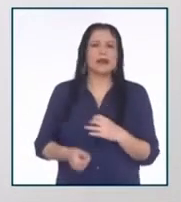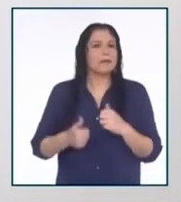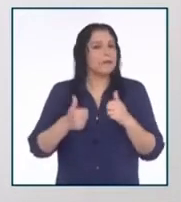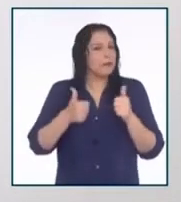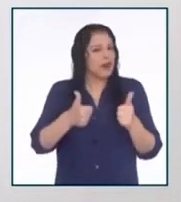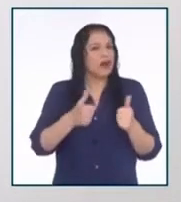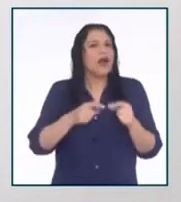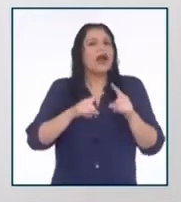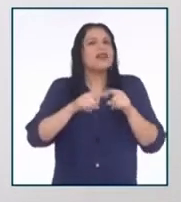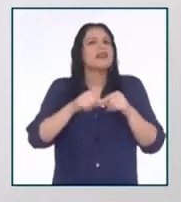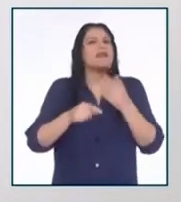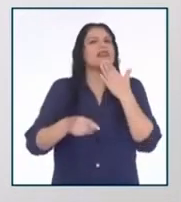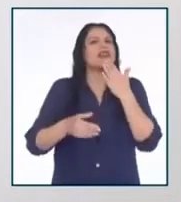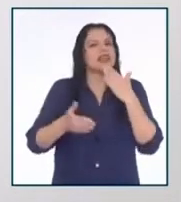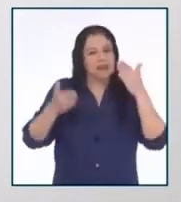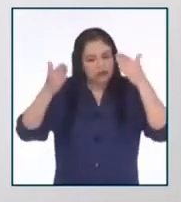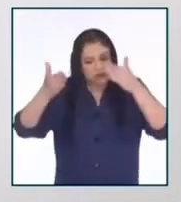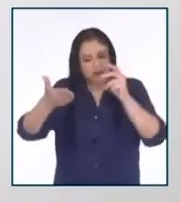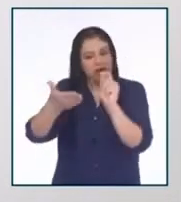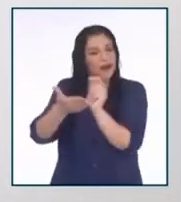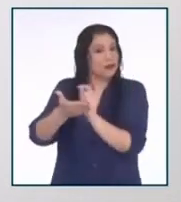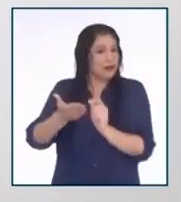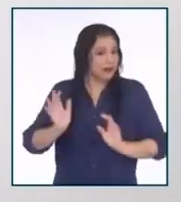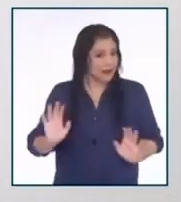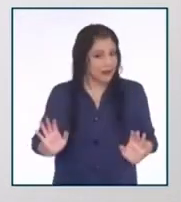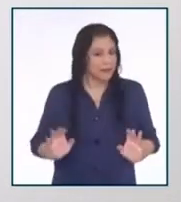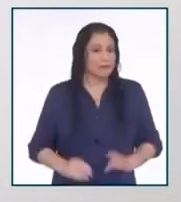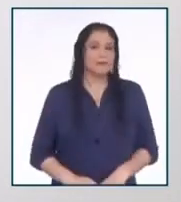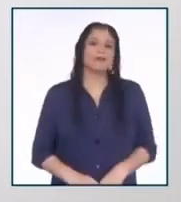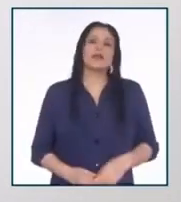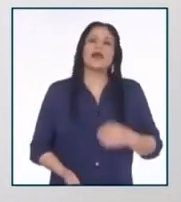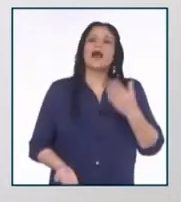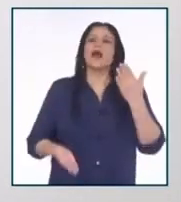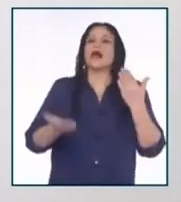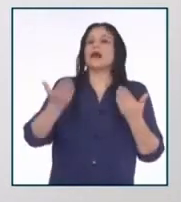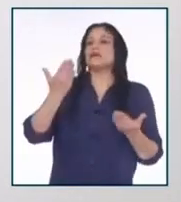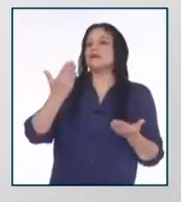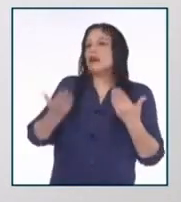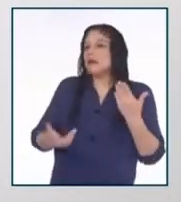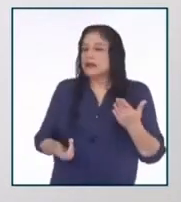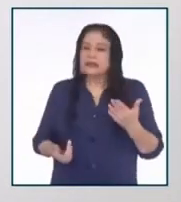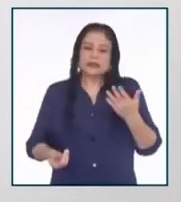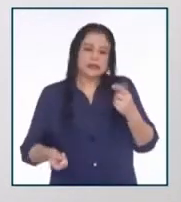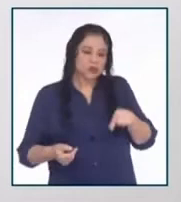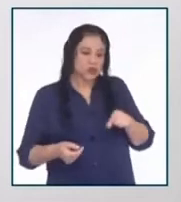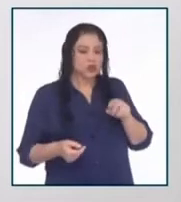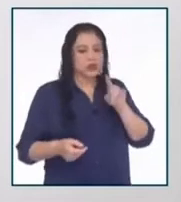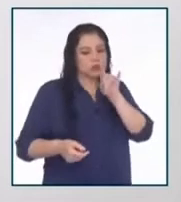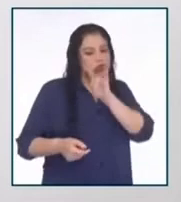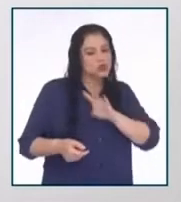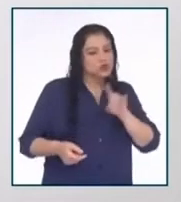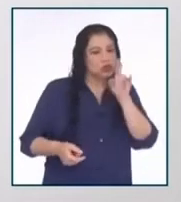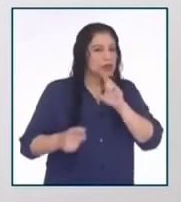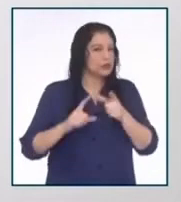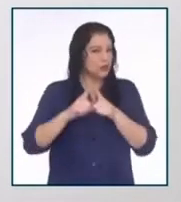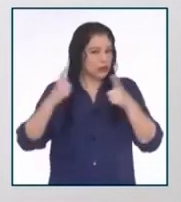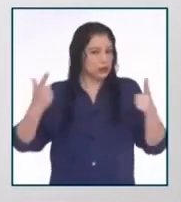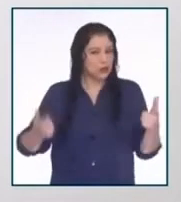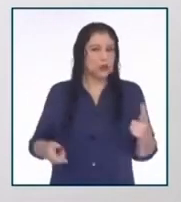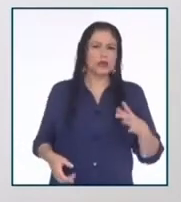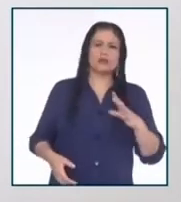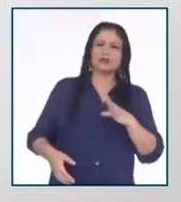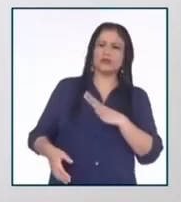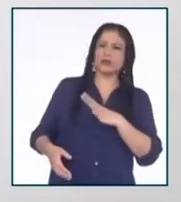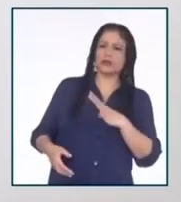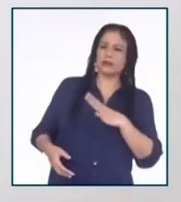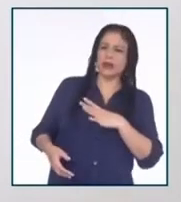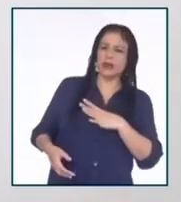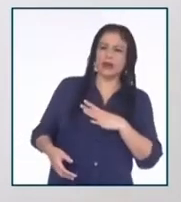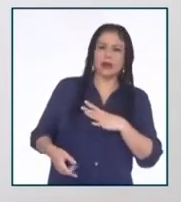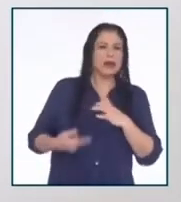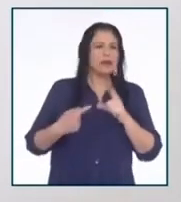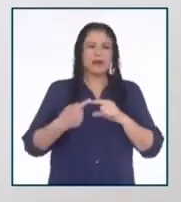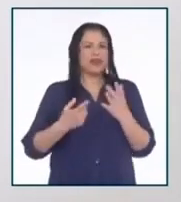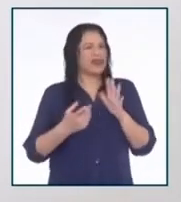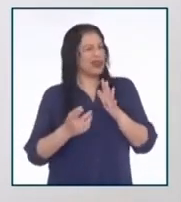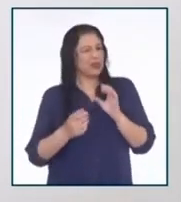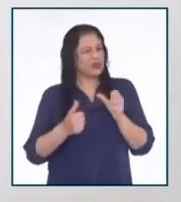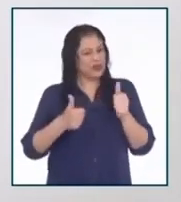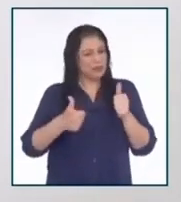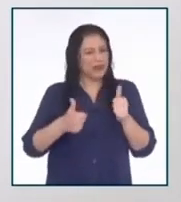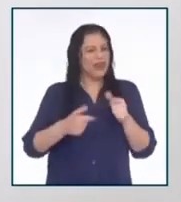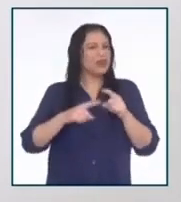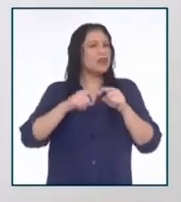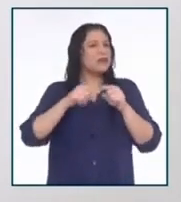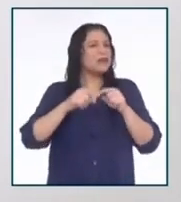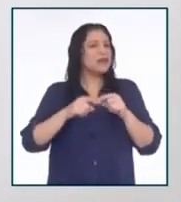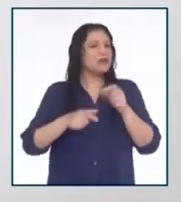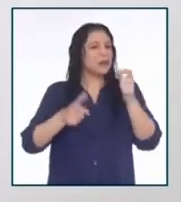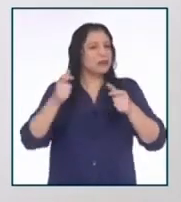adecuado para el público que lo leerá. Puede suceder que si estás utilizando un lenguaje formal, pero que no es adecuado al